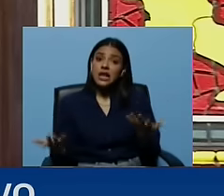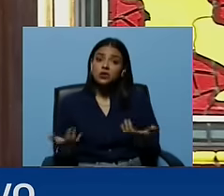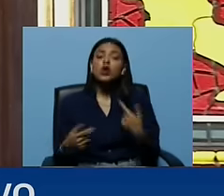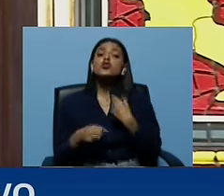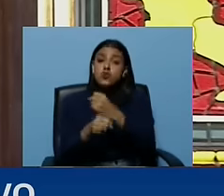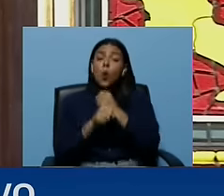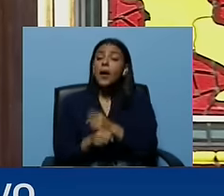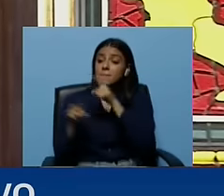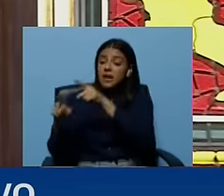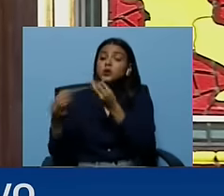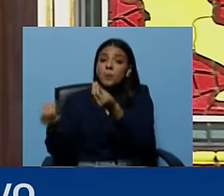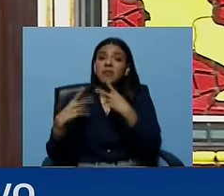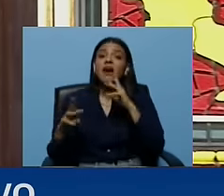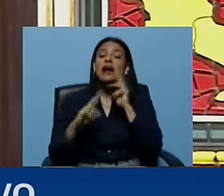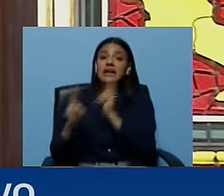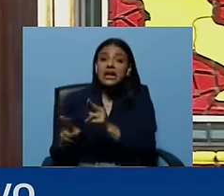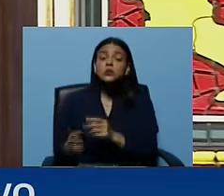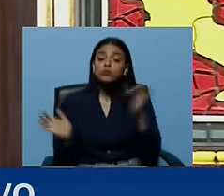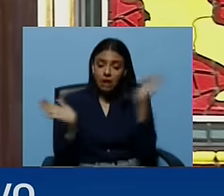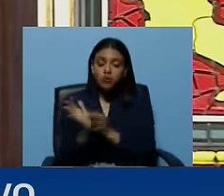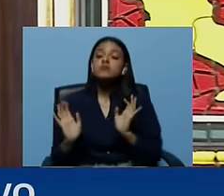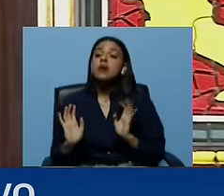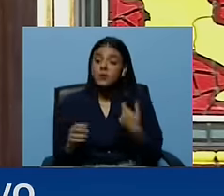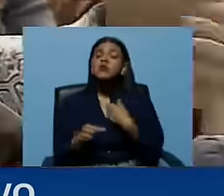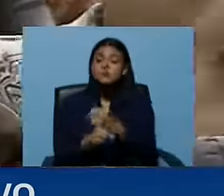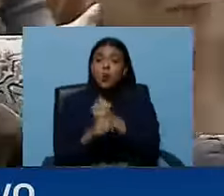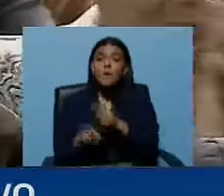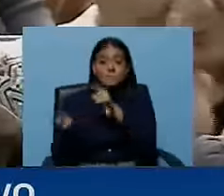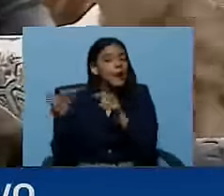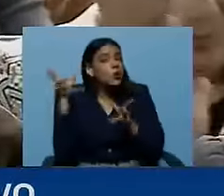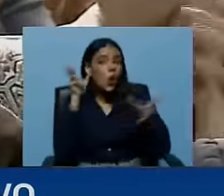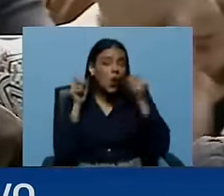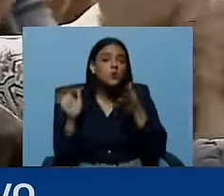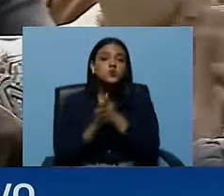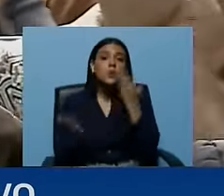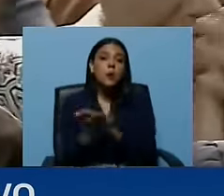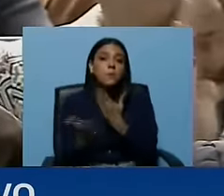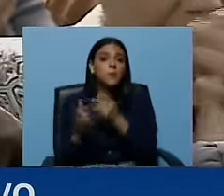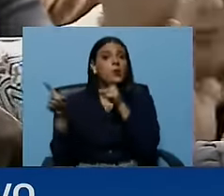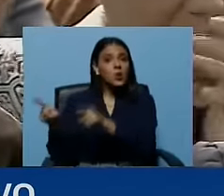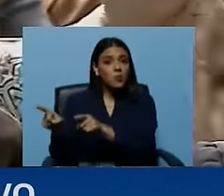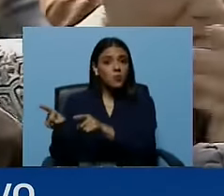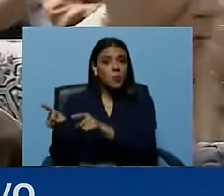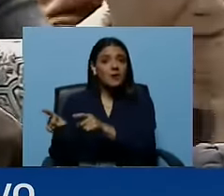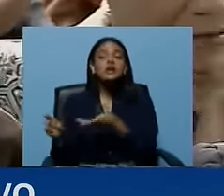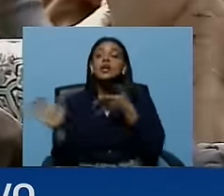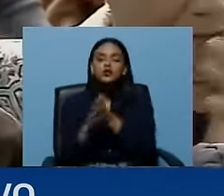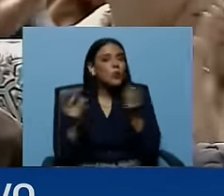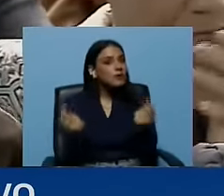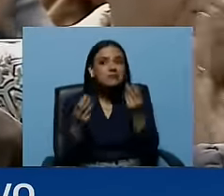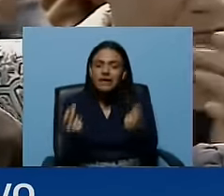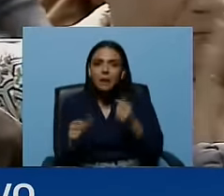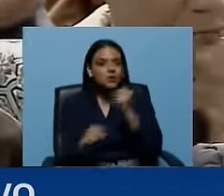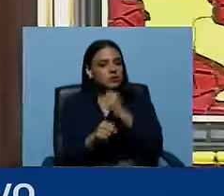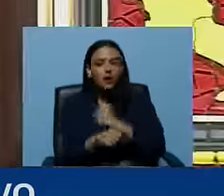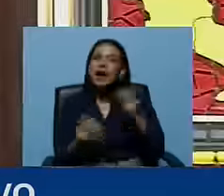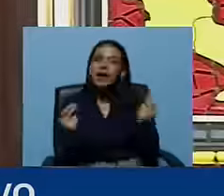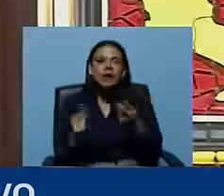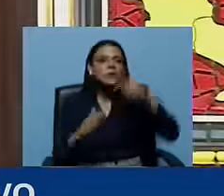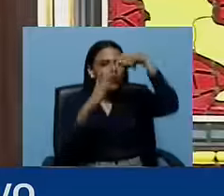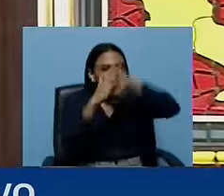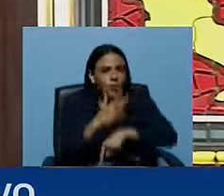de ti, Ricardo Menéndez, la nueva etapa. Espero mucho de ti, propuesta de aceleración, de